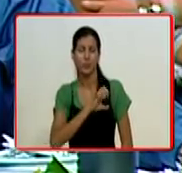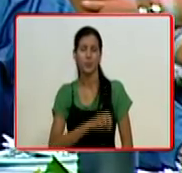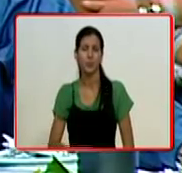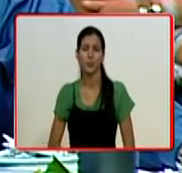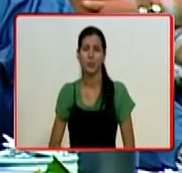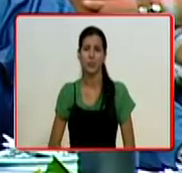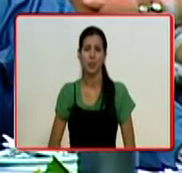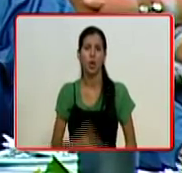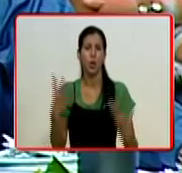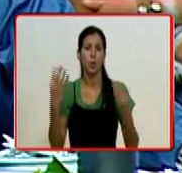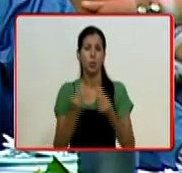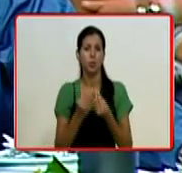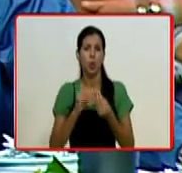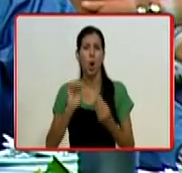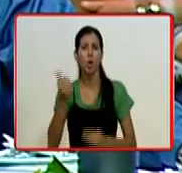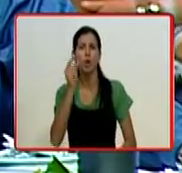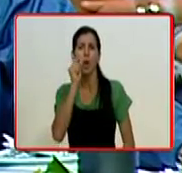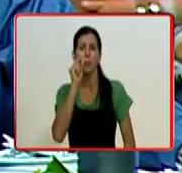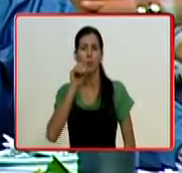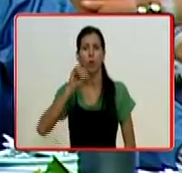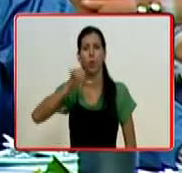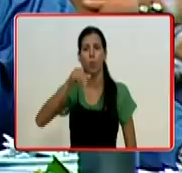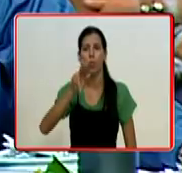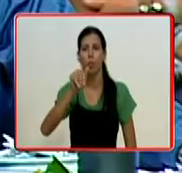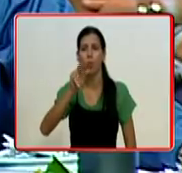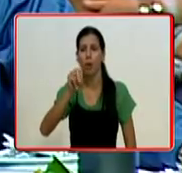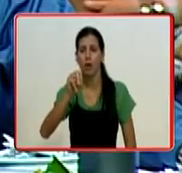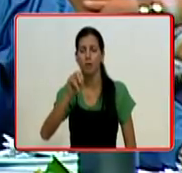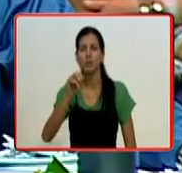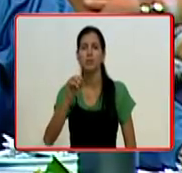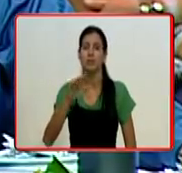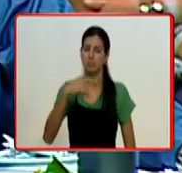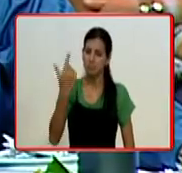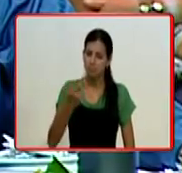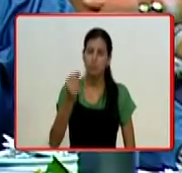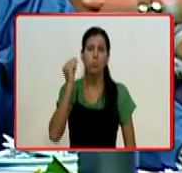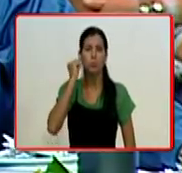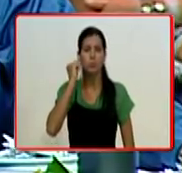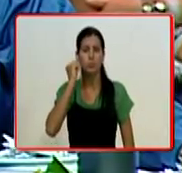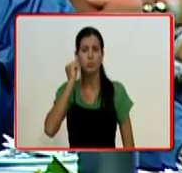Juan Contreras, de la coordinadora Simón Bolívar,